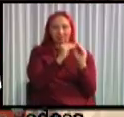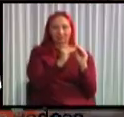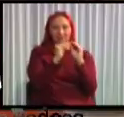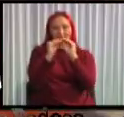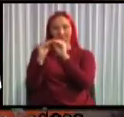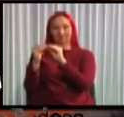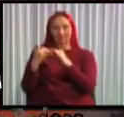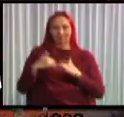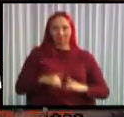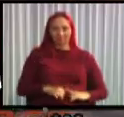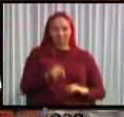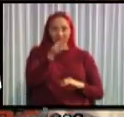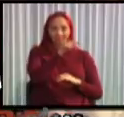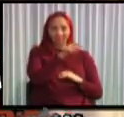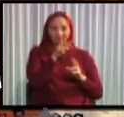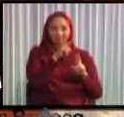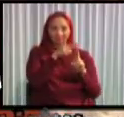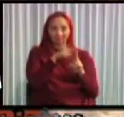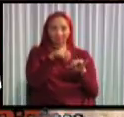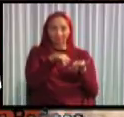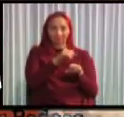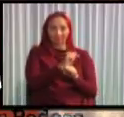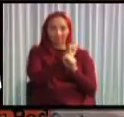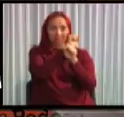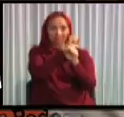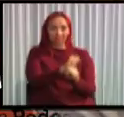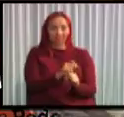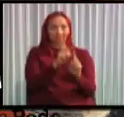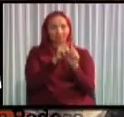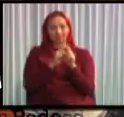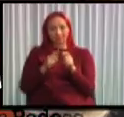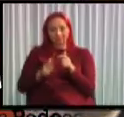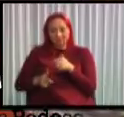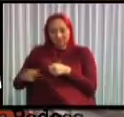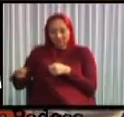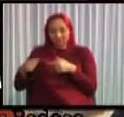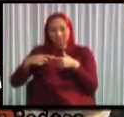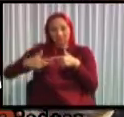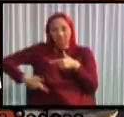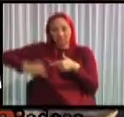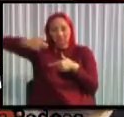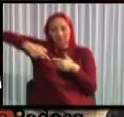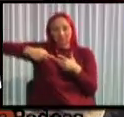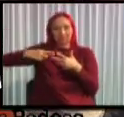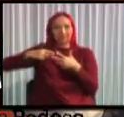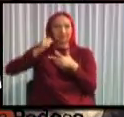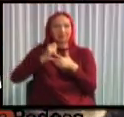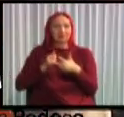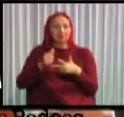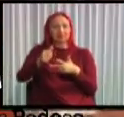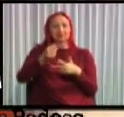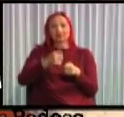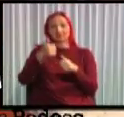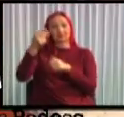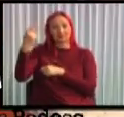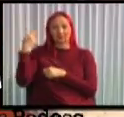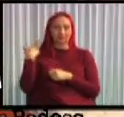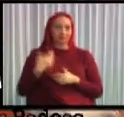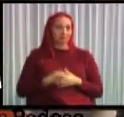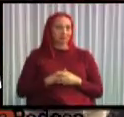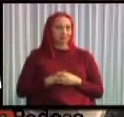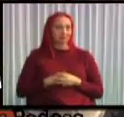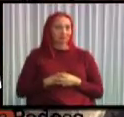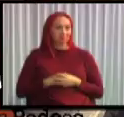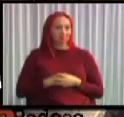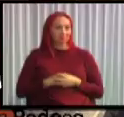hay que hacer todo. Ahora estos le llaman juegos tradicionales. El trompo, el yoyo, tradicionales porque ya pasaron a la historia.